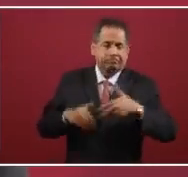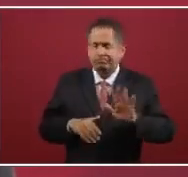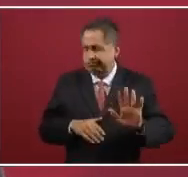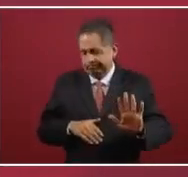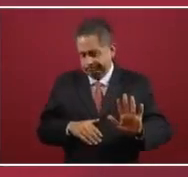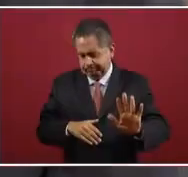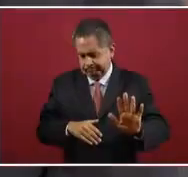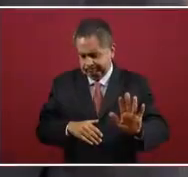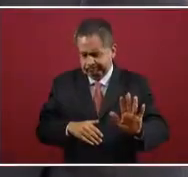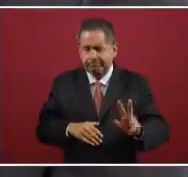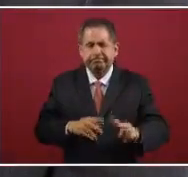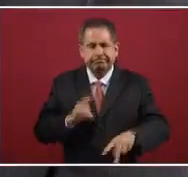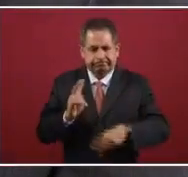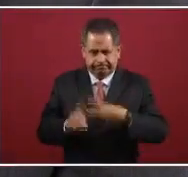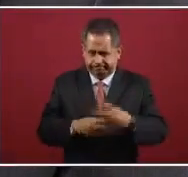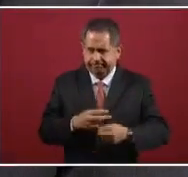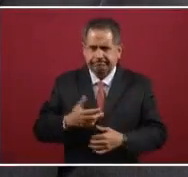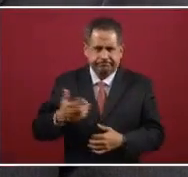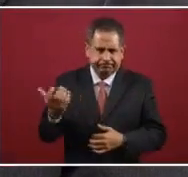amparos,